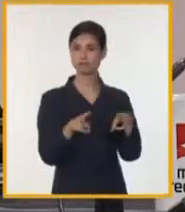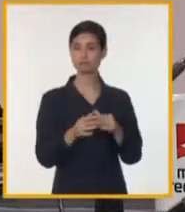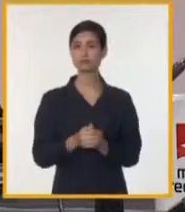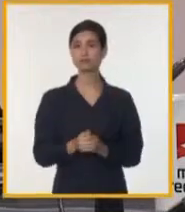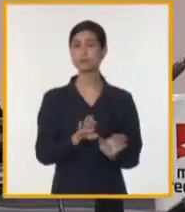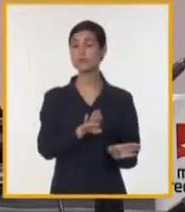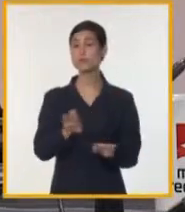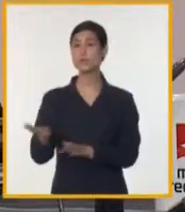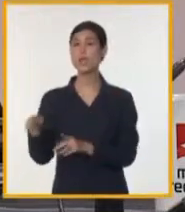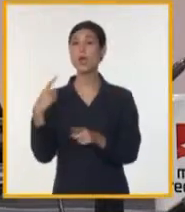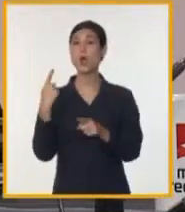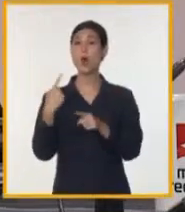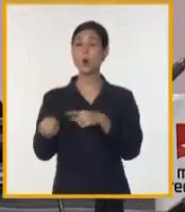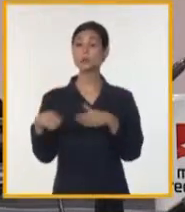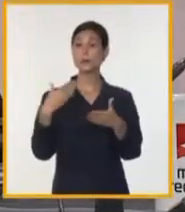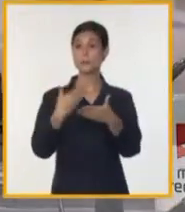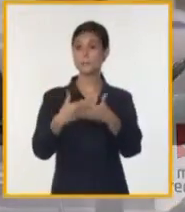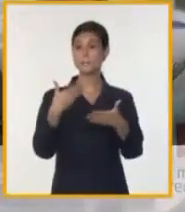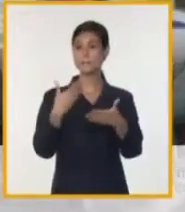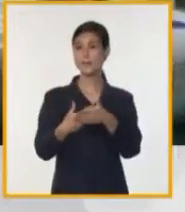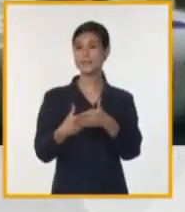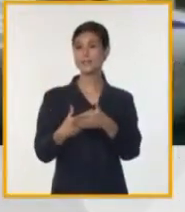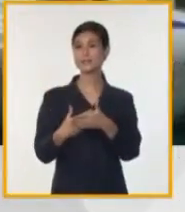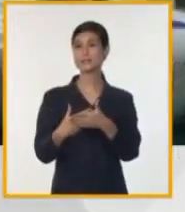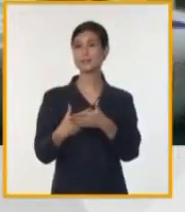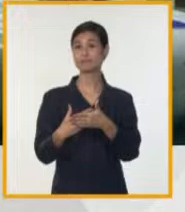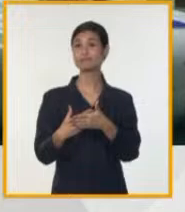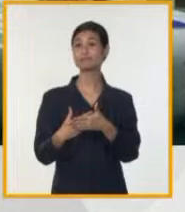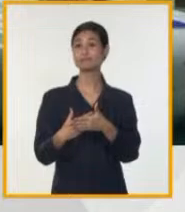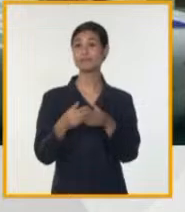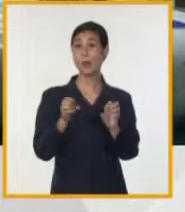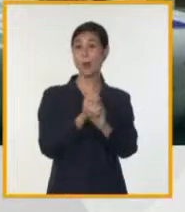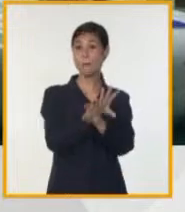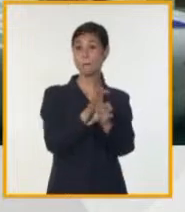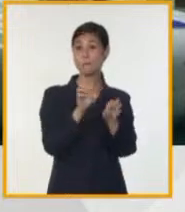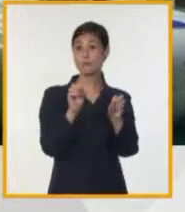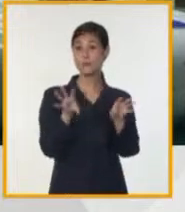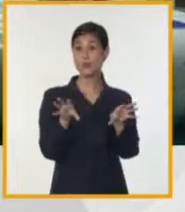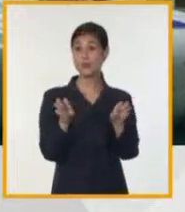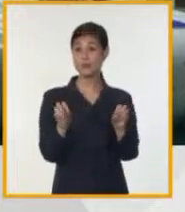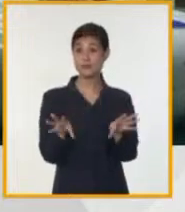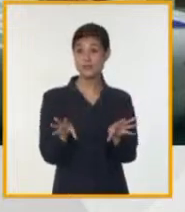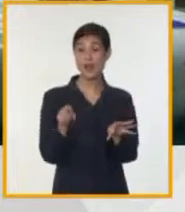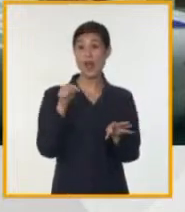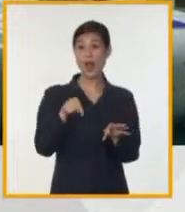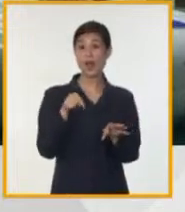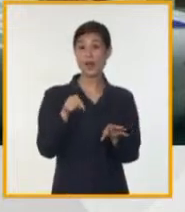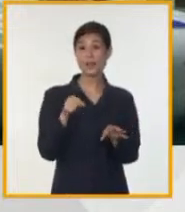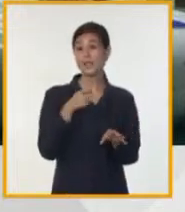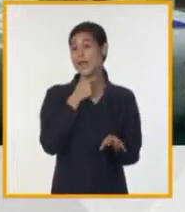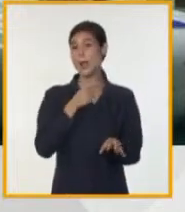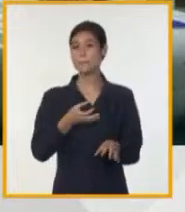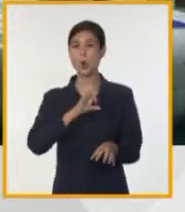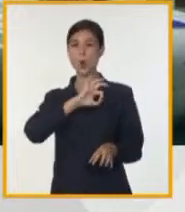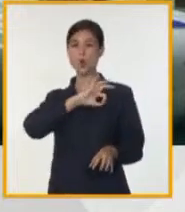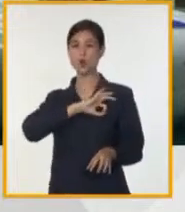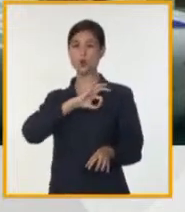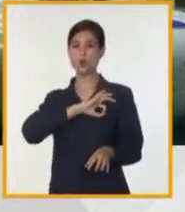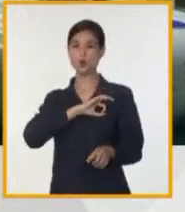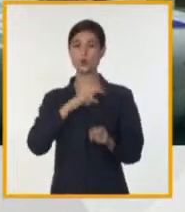publicitaria, Publicentro, que, como bien su nombre lo indica, es una empresa de publicidad, se hacen logos, se hacen un grupo de cuestiones de